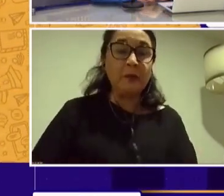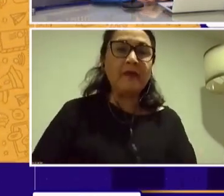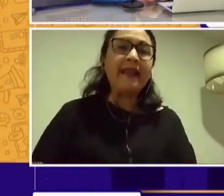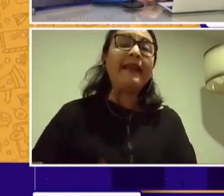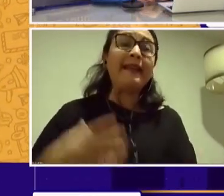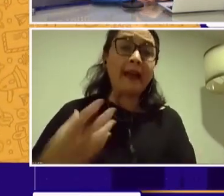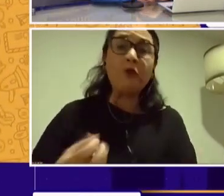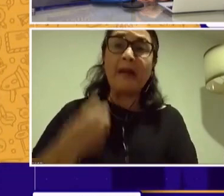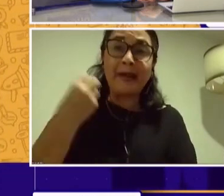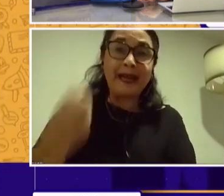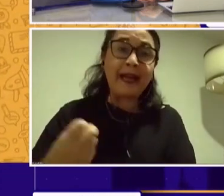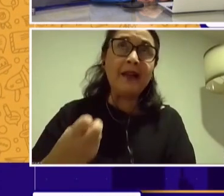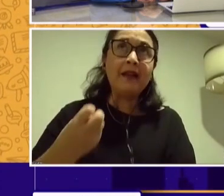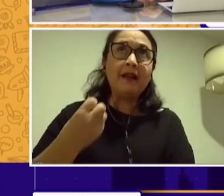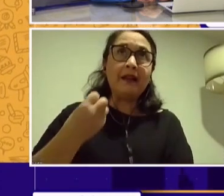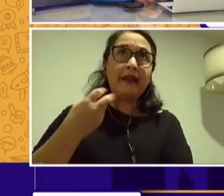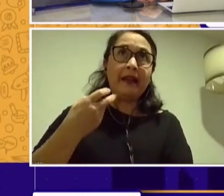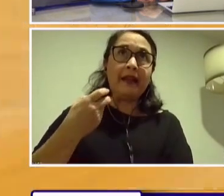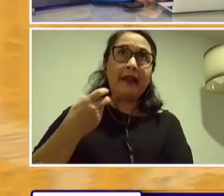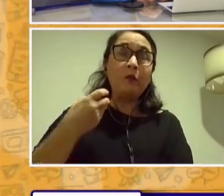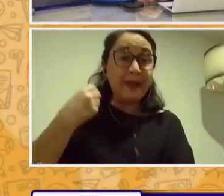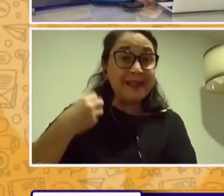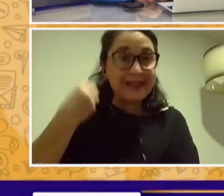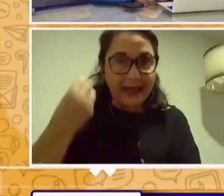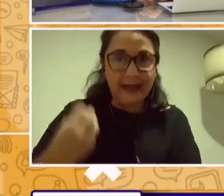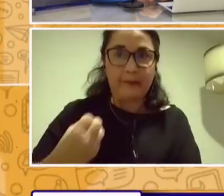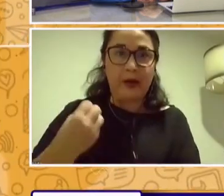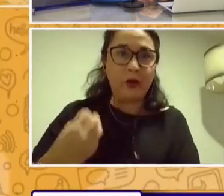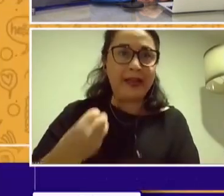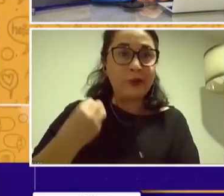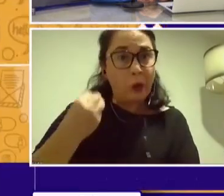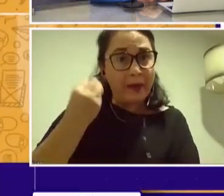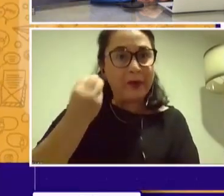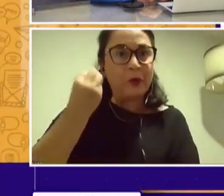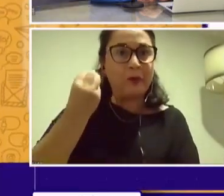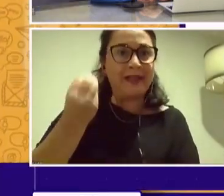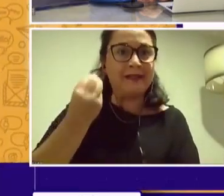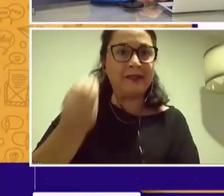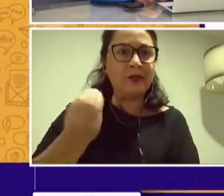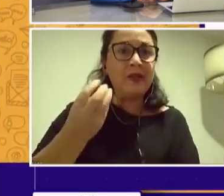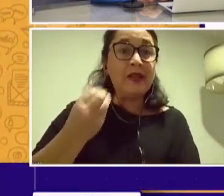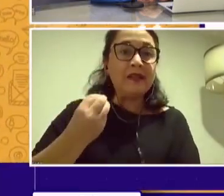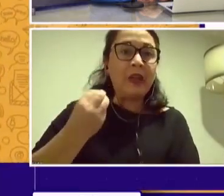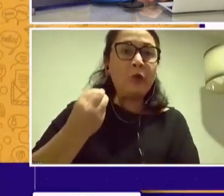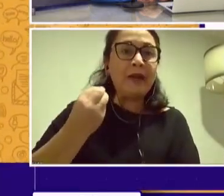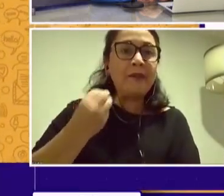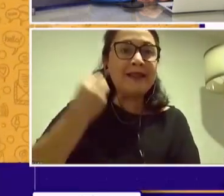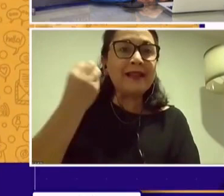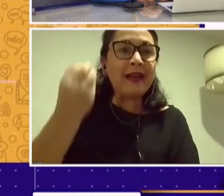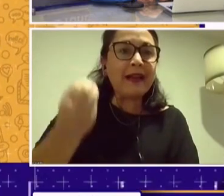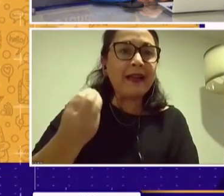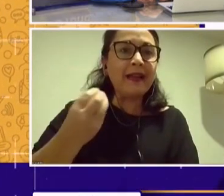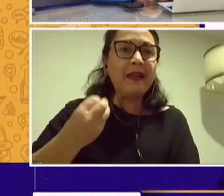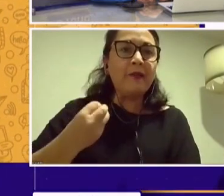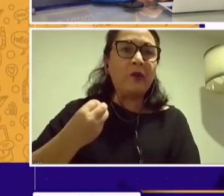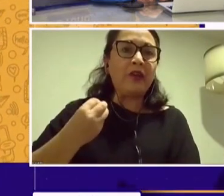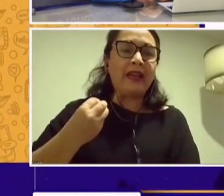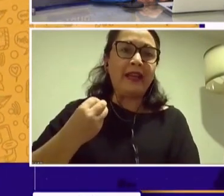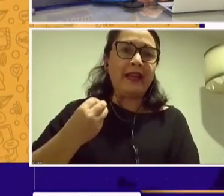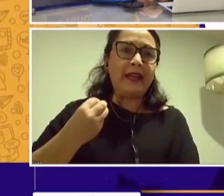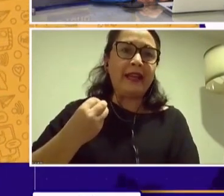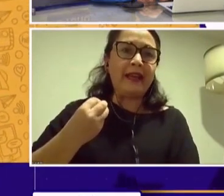país, ¿no? Y que da una mala, un mal mensaje, Paola, eso es lo más preocupante, ¿no? Da un mal mensaje